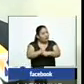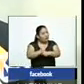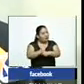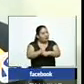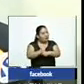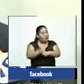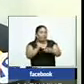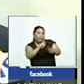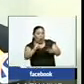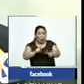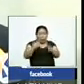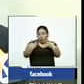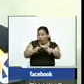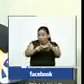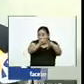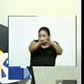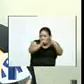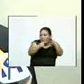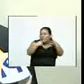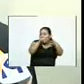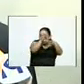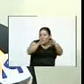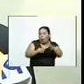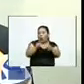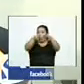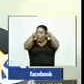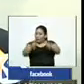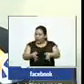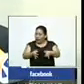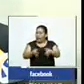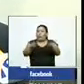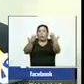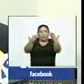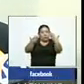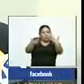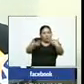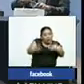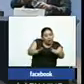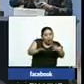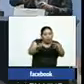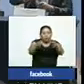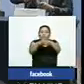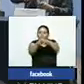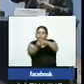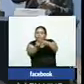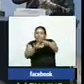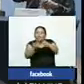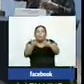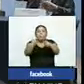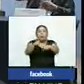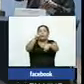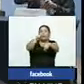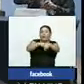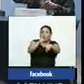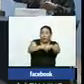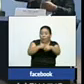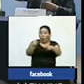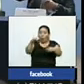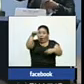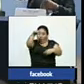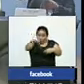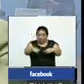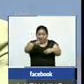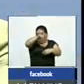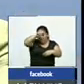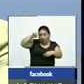oficial, ¿verdad? Porque ya cuando es oficial es cuando ya emana del partido. El periodo de los actuales magistrados